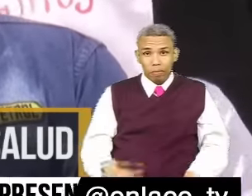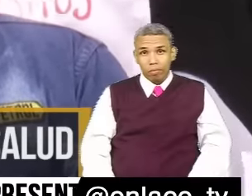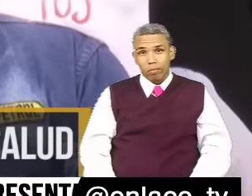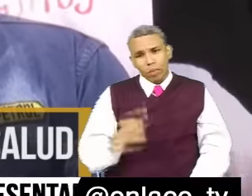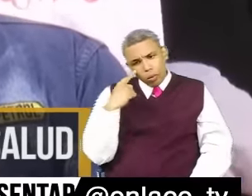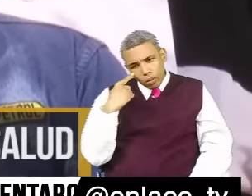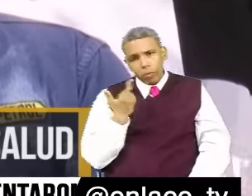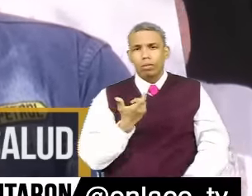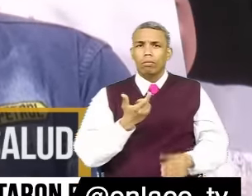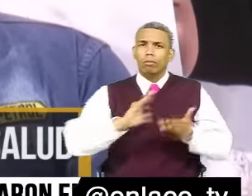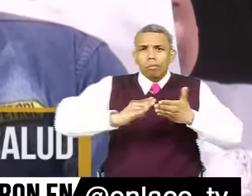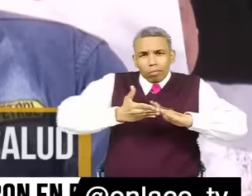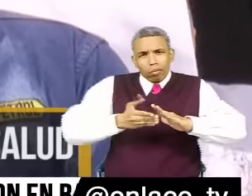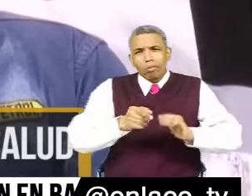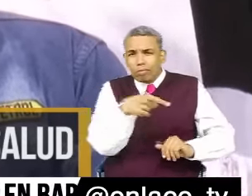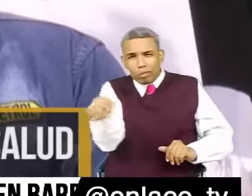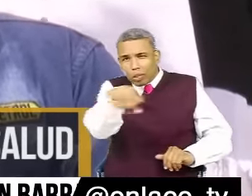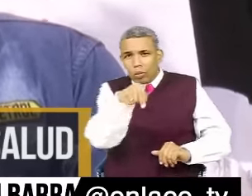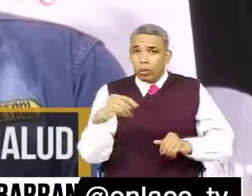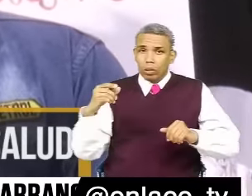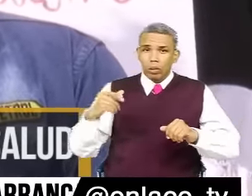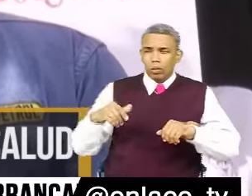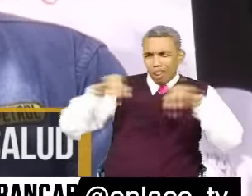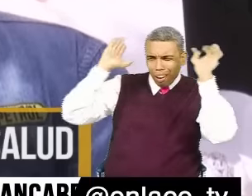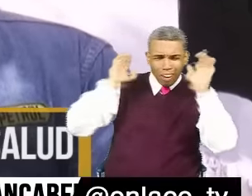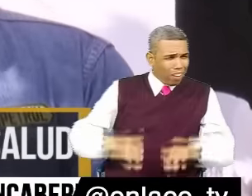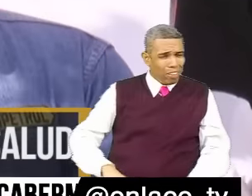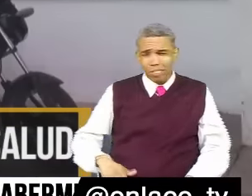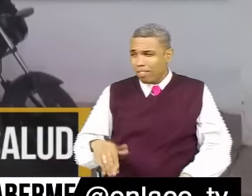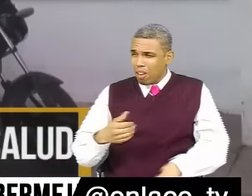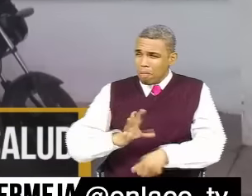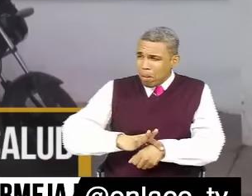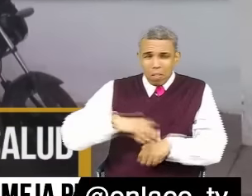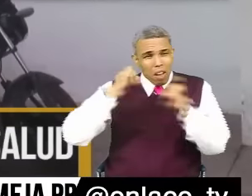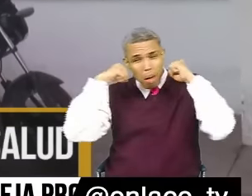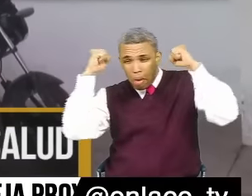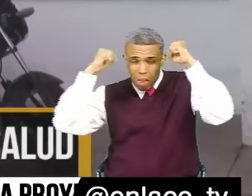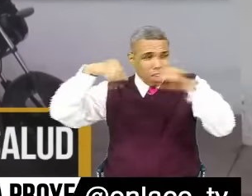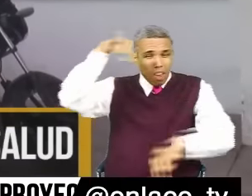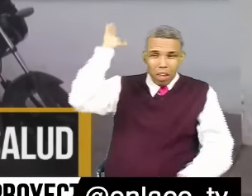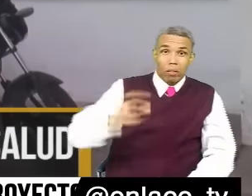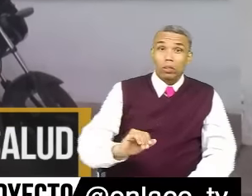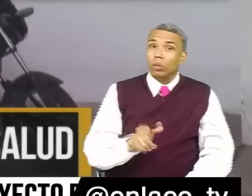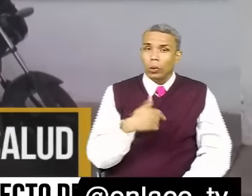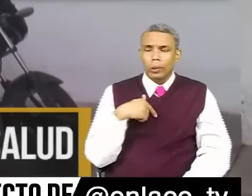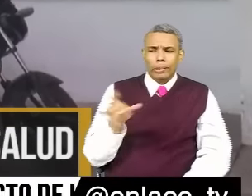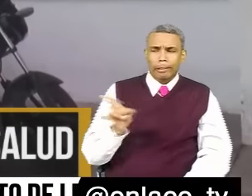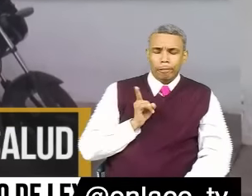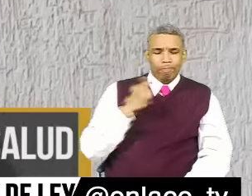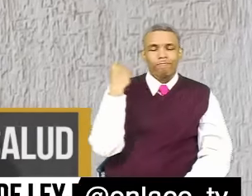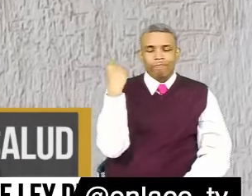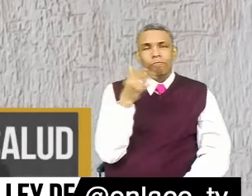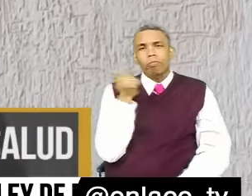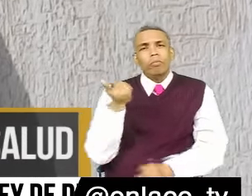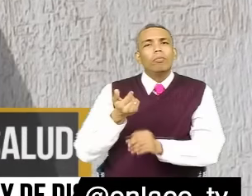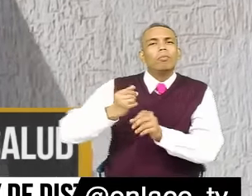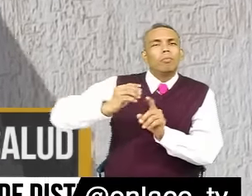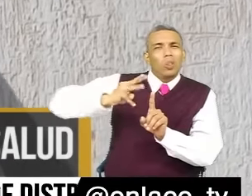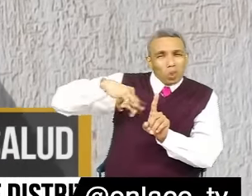la comunidad de Barranca Bermeja que se solidarice con estos trabajadores. Salarios, prestaciones, vacaciones y liquidaciones de